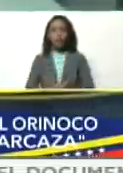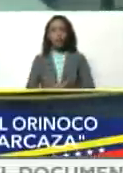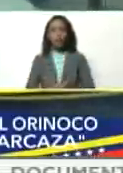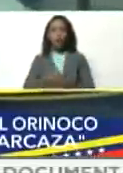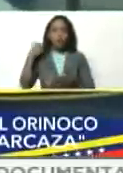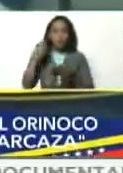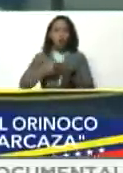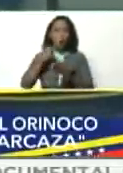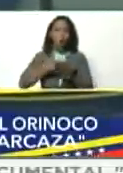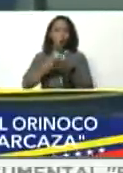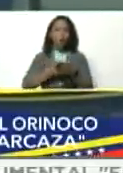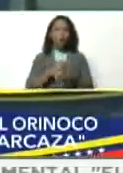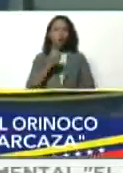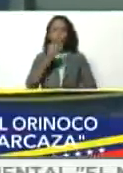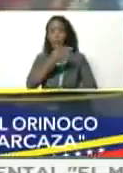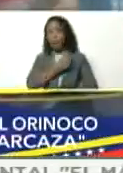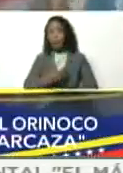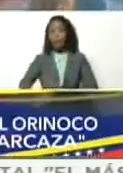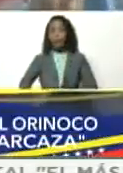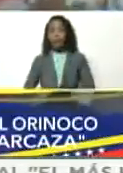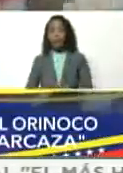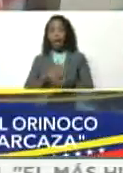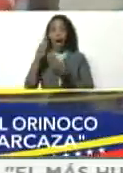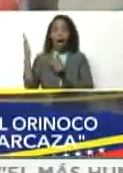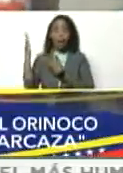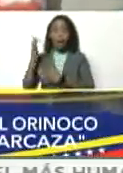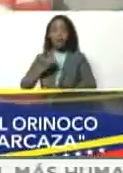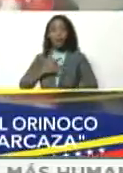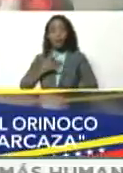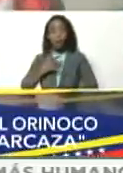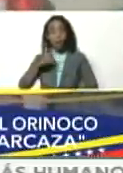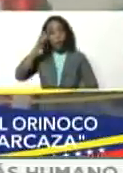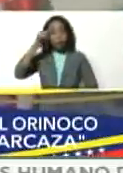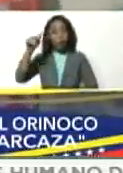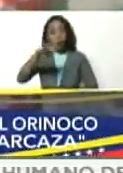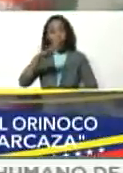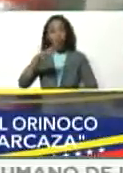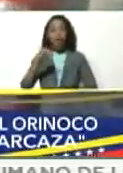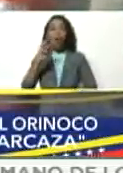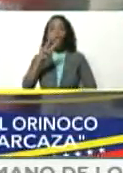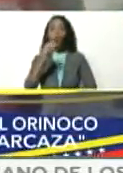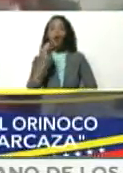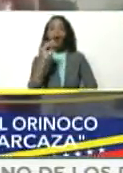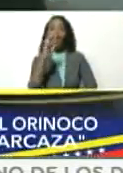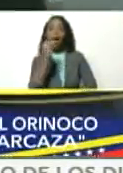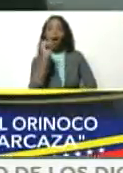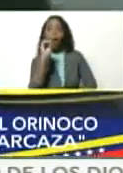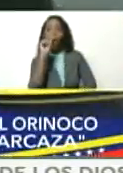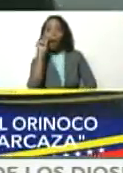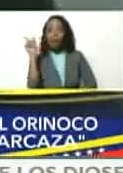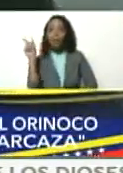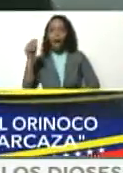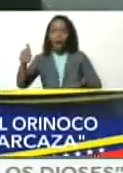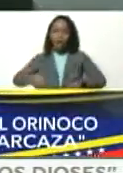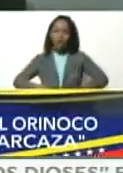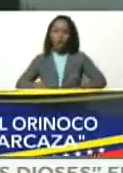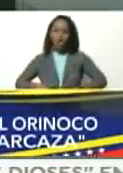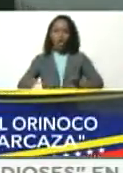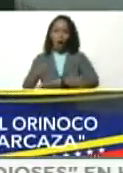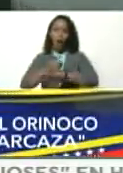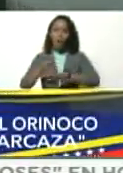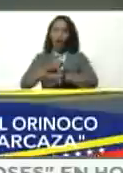seguiremos luchando. Bueno, presidente, este es el sentimiento del pueblo guarao. Este ha sido el esfuerzo del